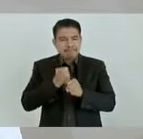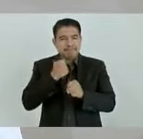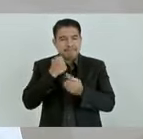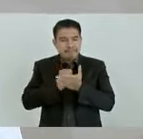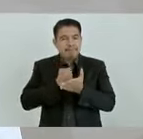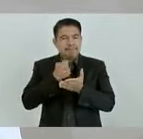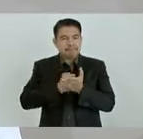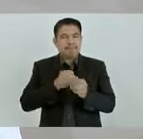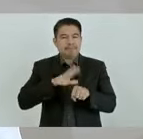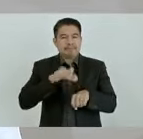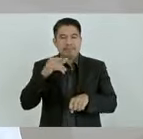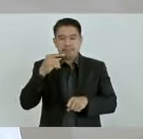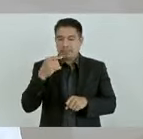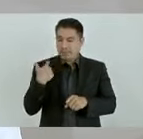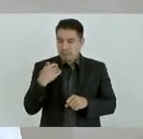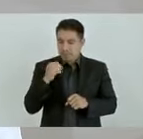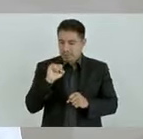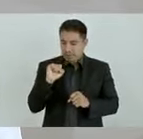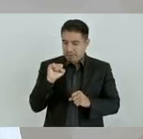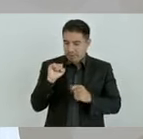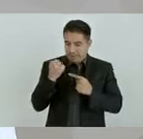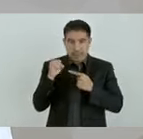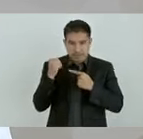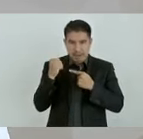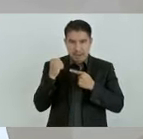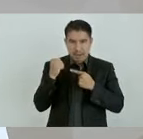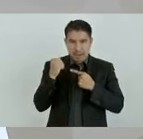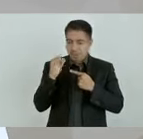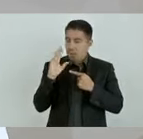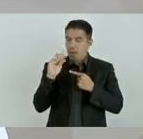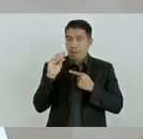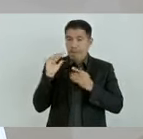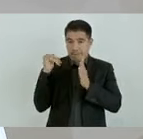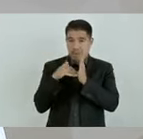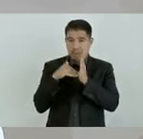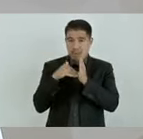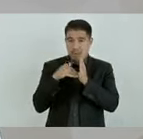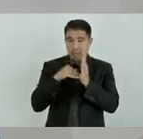septiembre recuperamos 90.000,